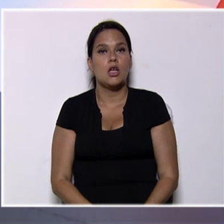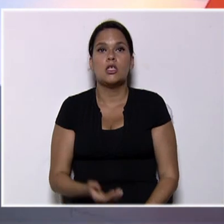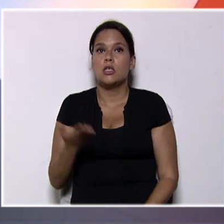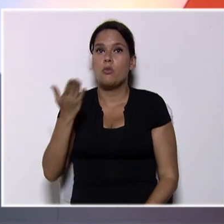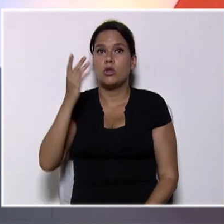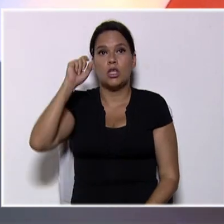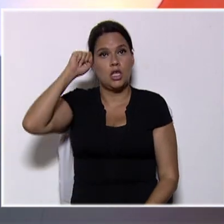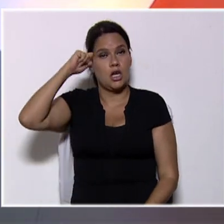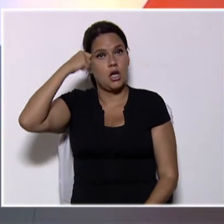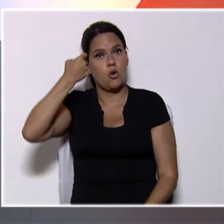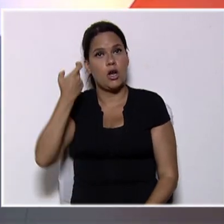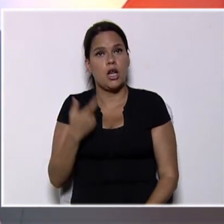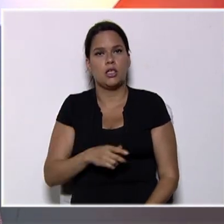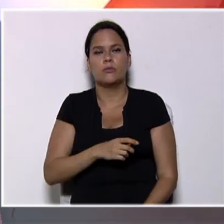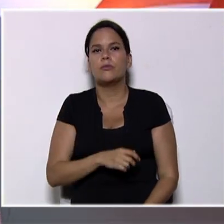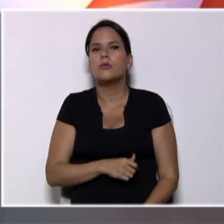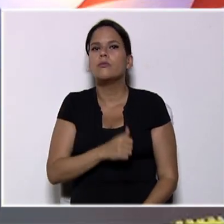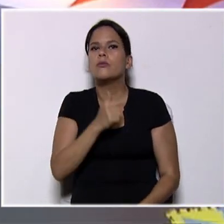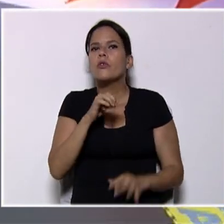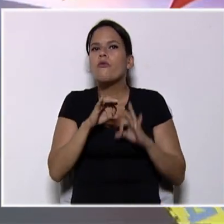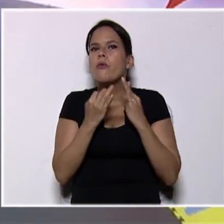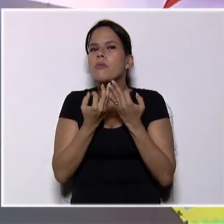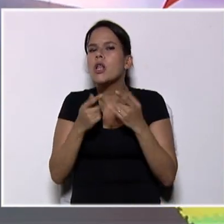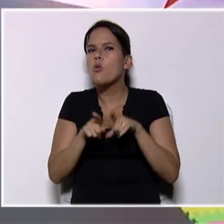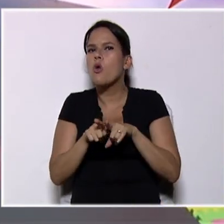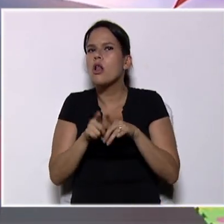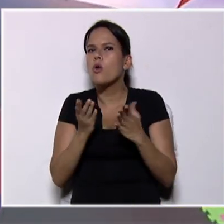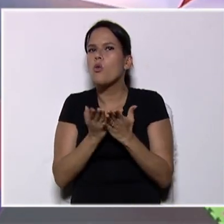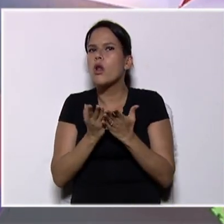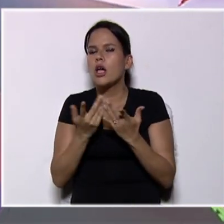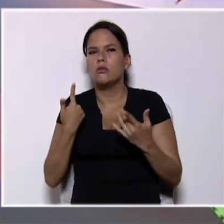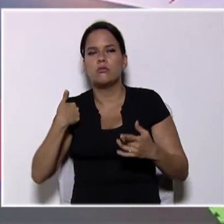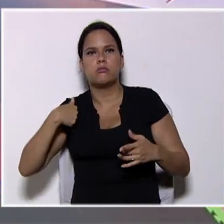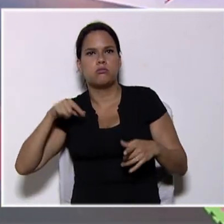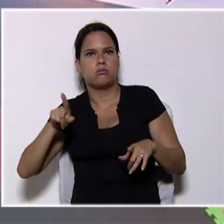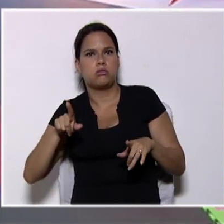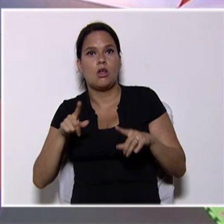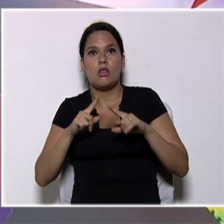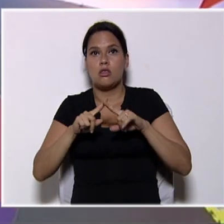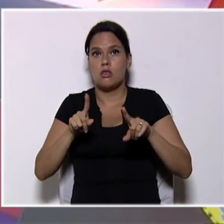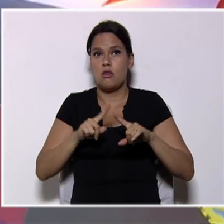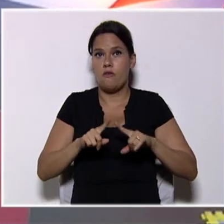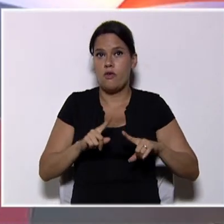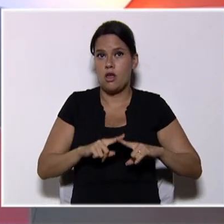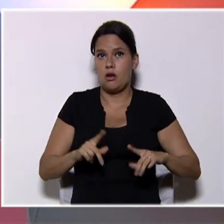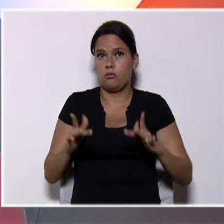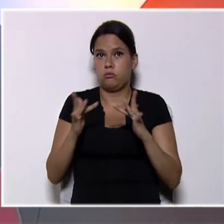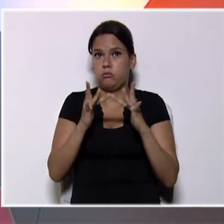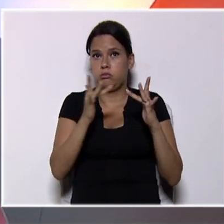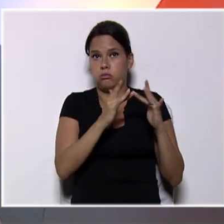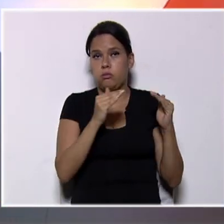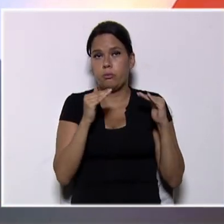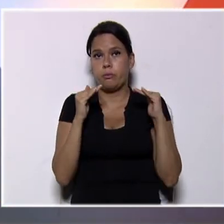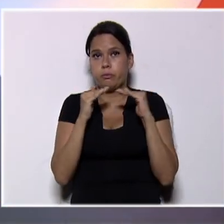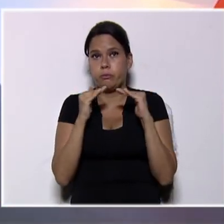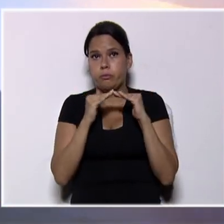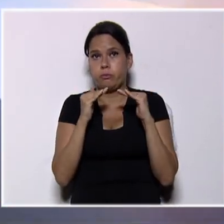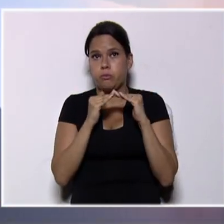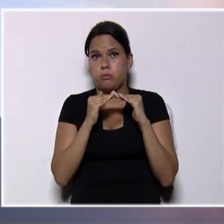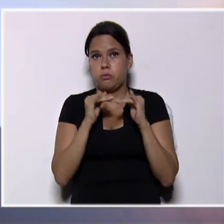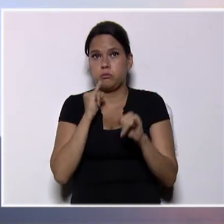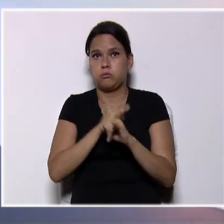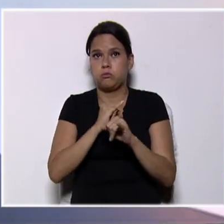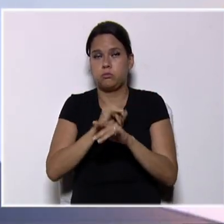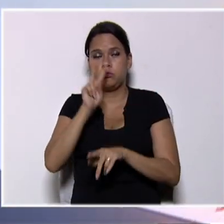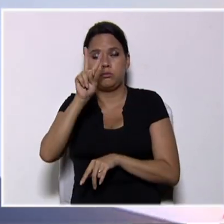pertinente recordar que cada familia en escuela tiene diversas plataformas digitales 2.0. Para eso te invitamos